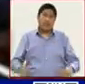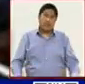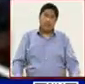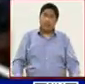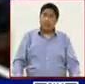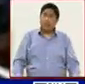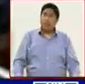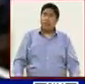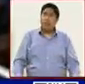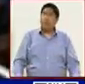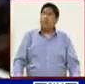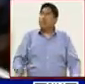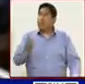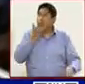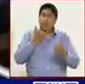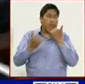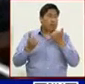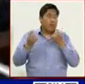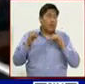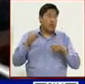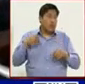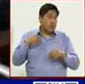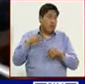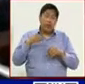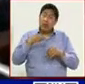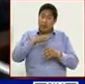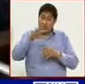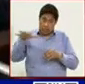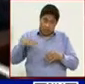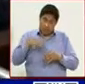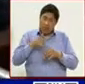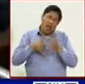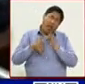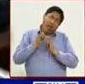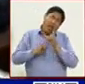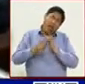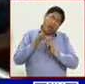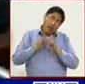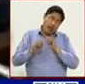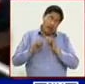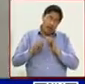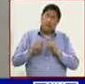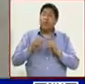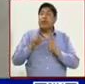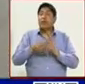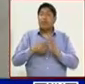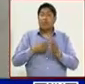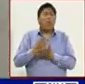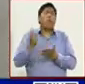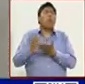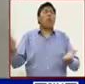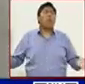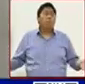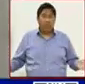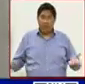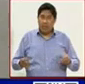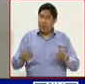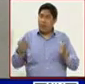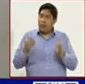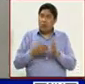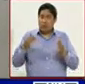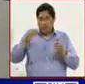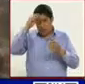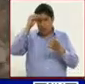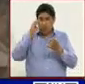Son interceptados por un grupo de personas que estaban consumiendo bebidas alcohólicas, lo mismo que agreden verbalmente y provocan al esposo del denunciante,